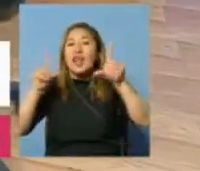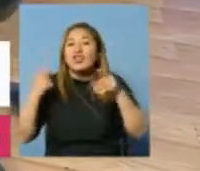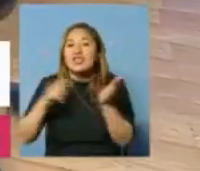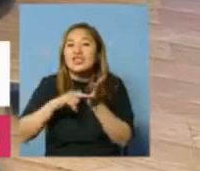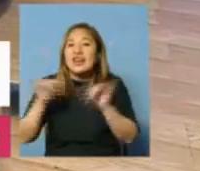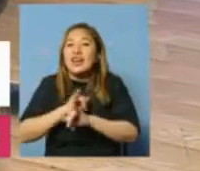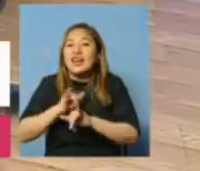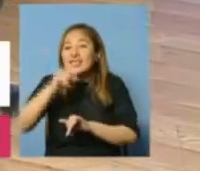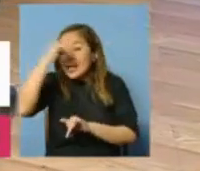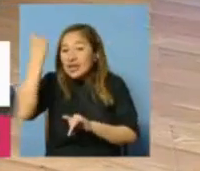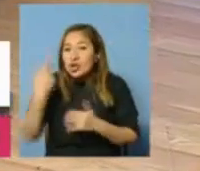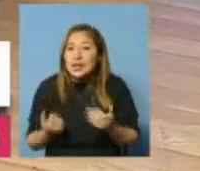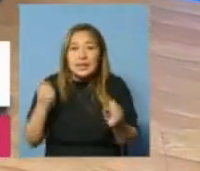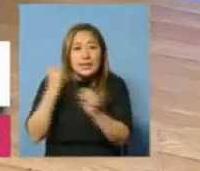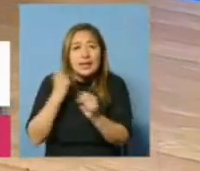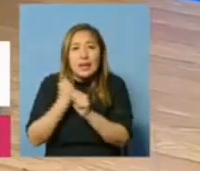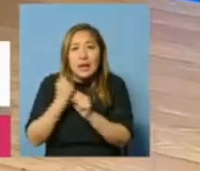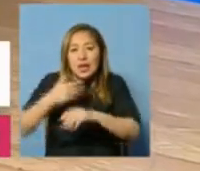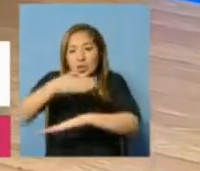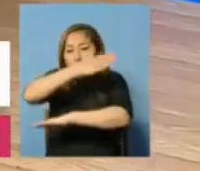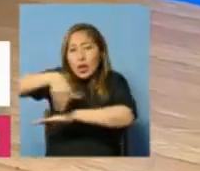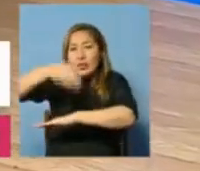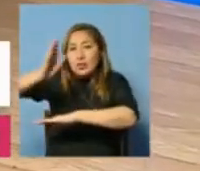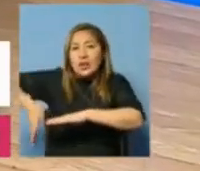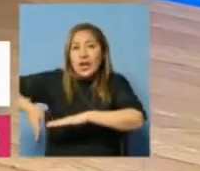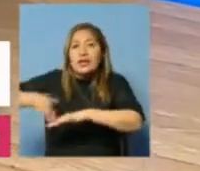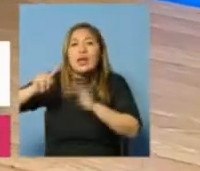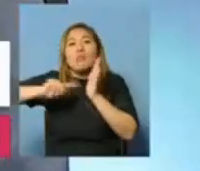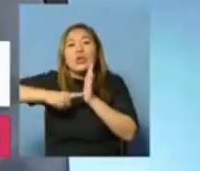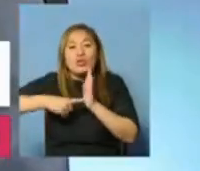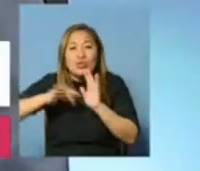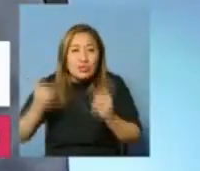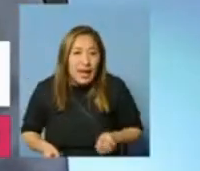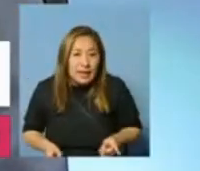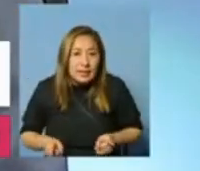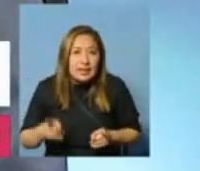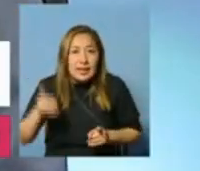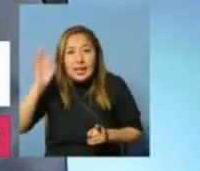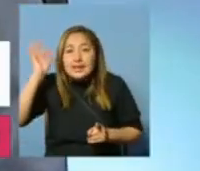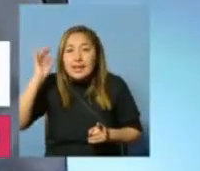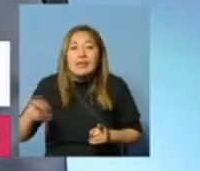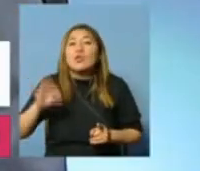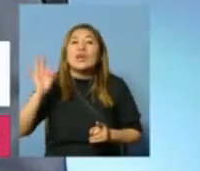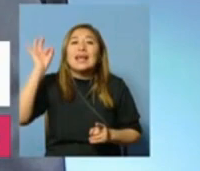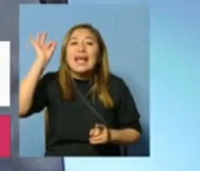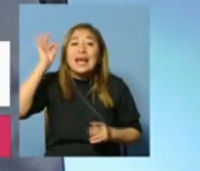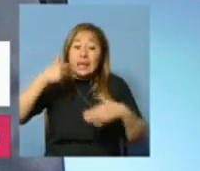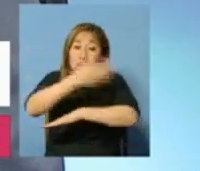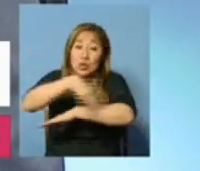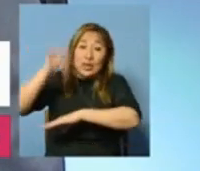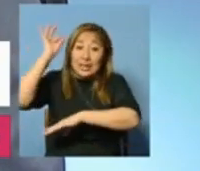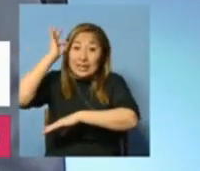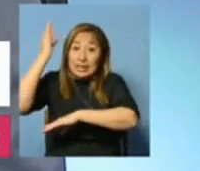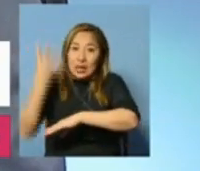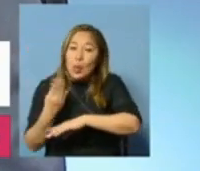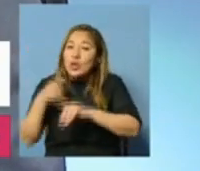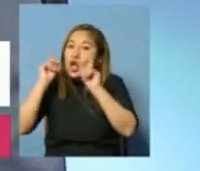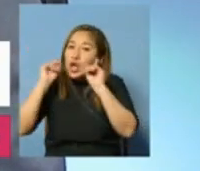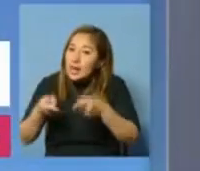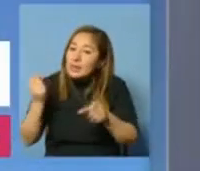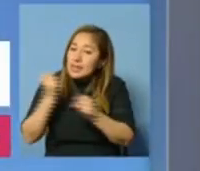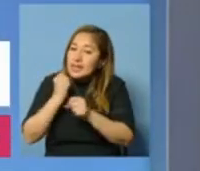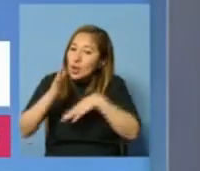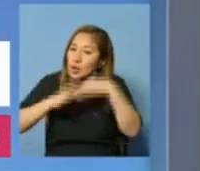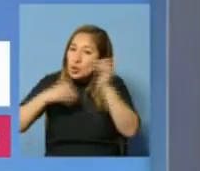cuando dicen, y se está trabajando en una autopista tal en Ciudad de Buenos Aires, tenemos que saber que nuestra ruta 34 también se está trabajando con recursos de la